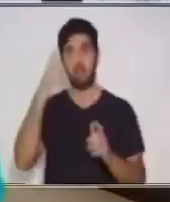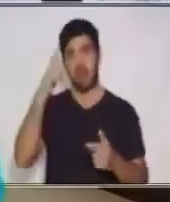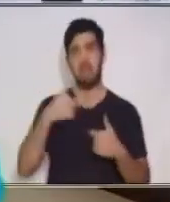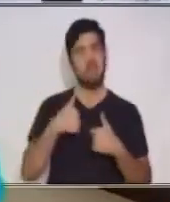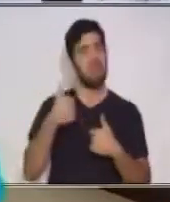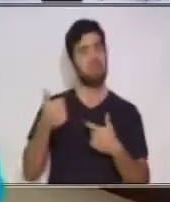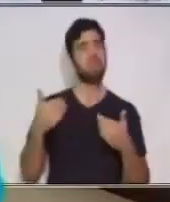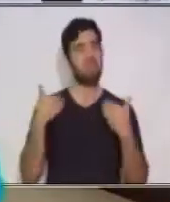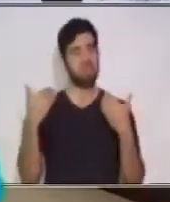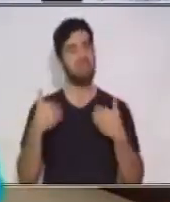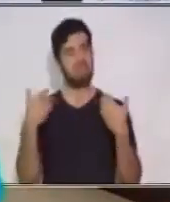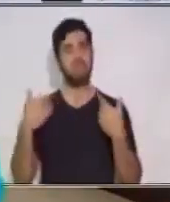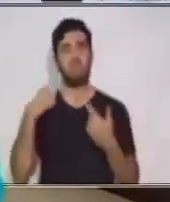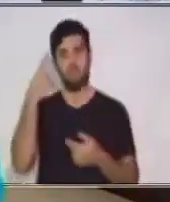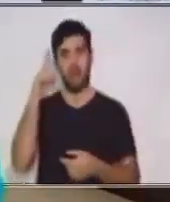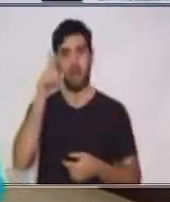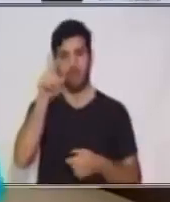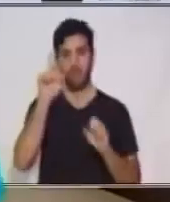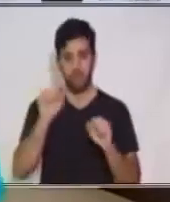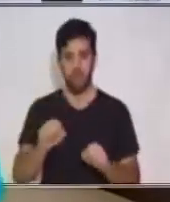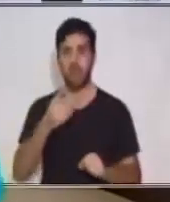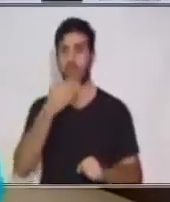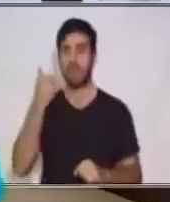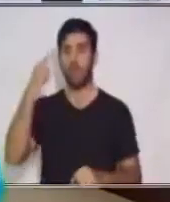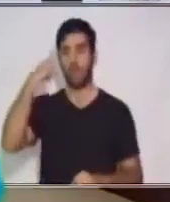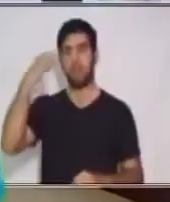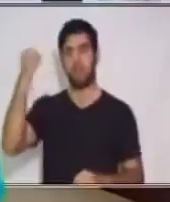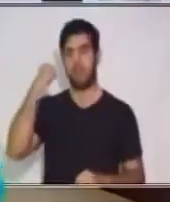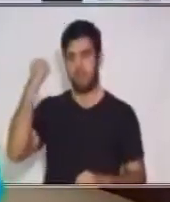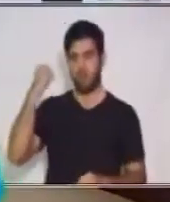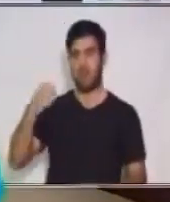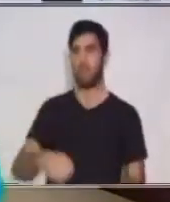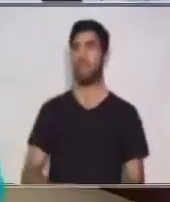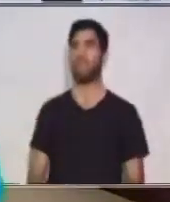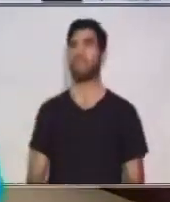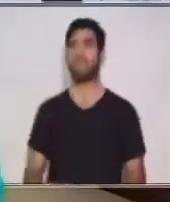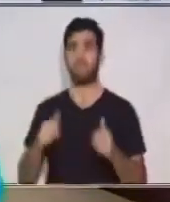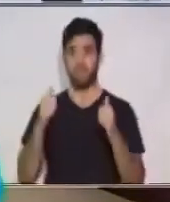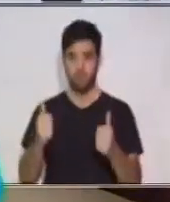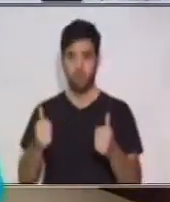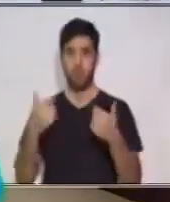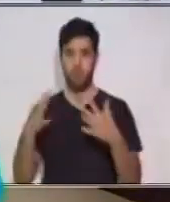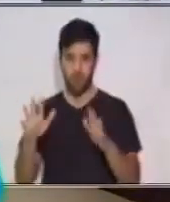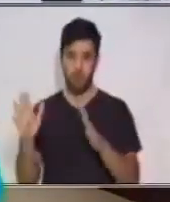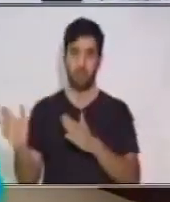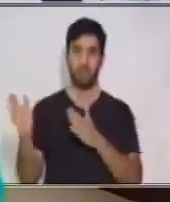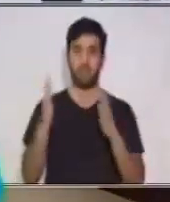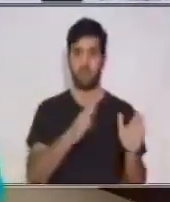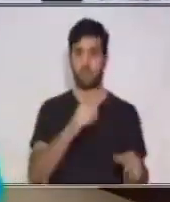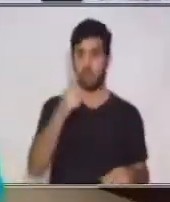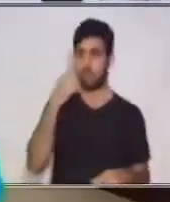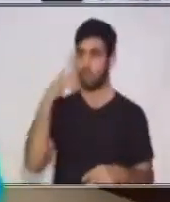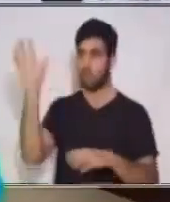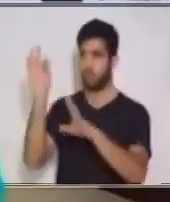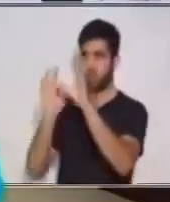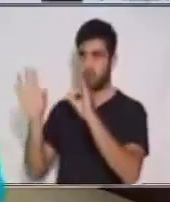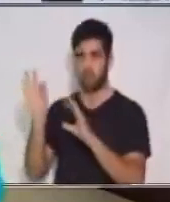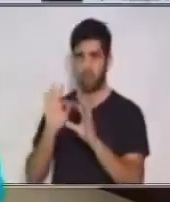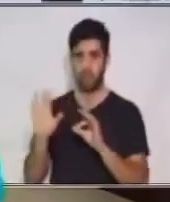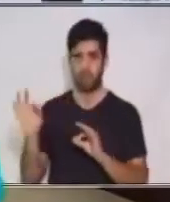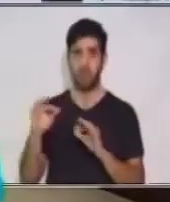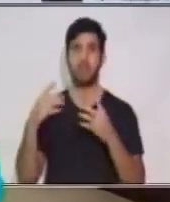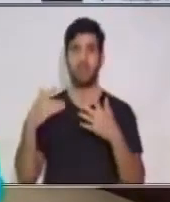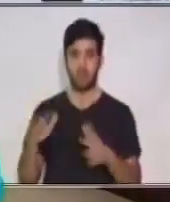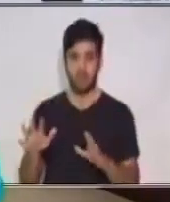es importante que lo podamos memorizar de esa forma. Ahora bien, ya pudimos identificar la clasificación semántica